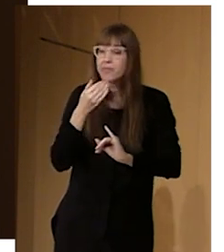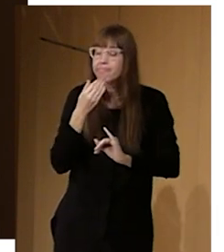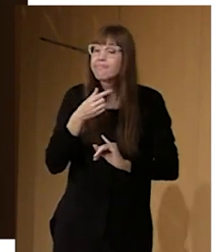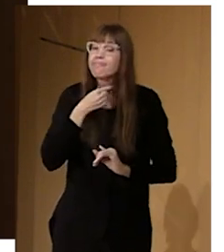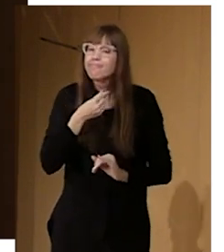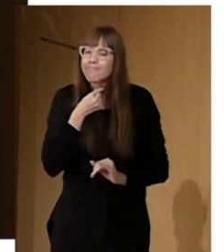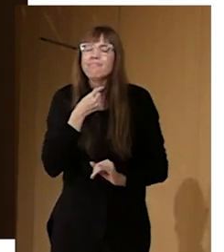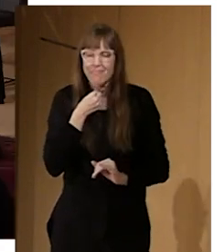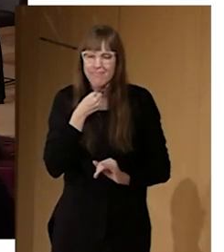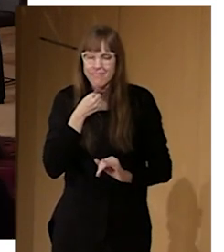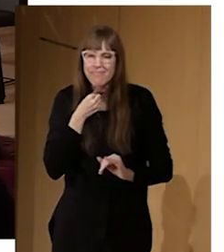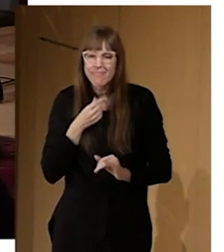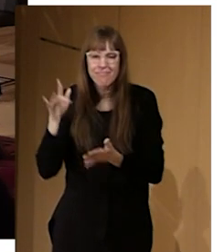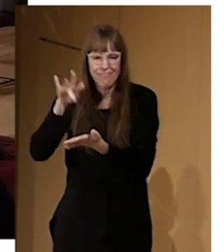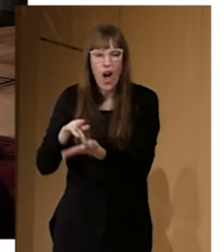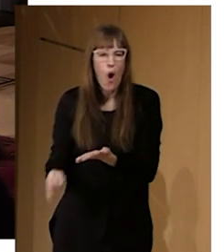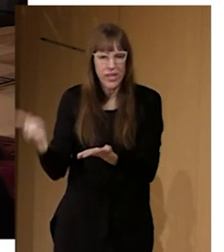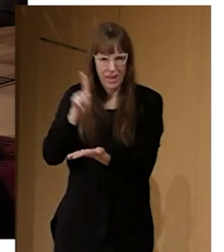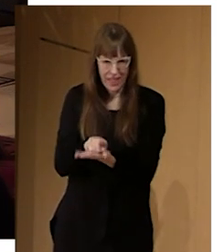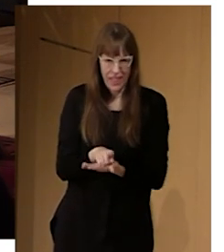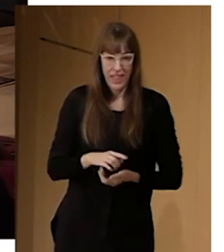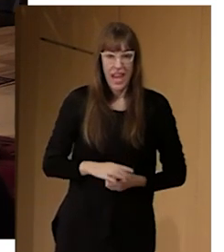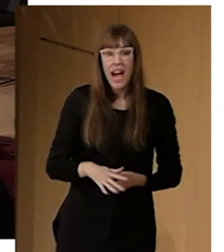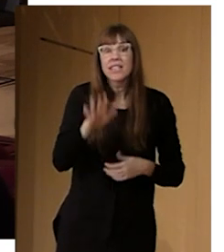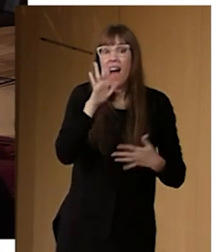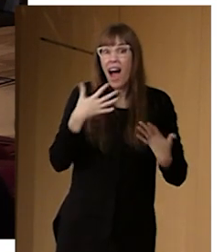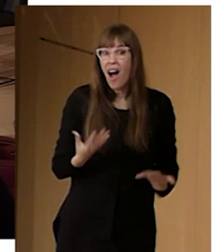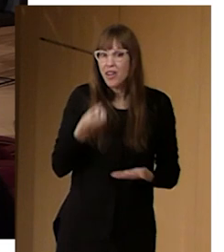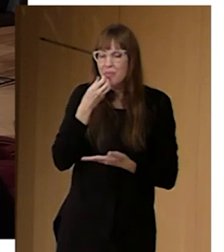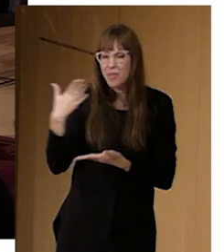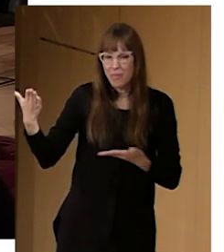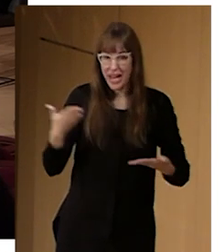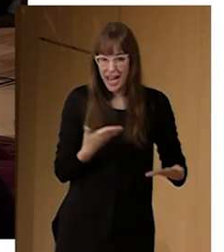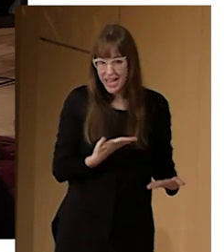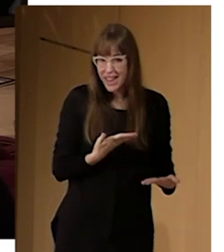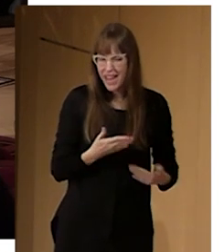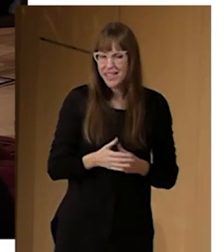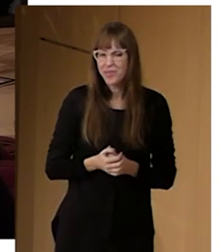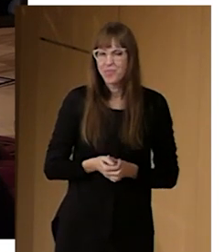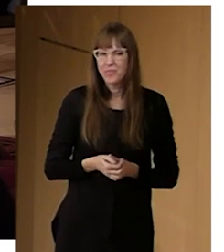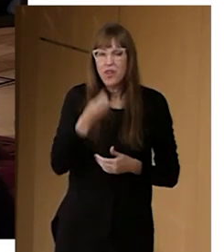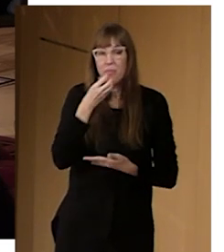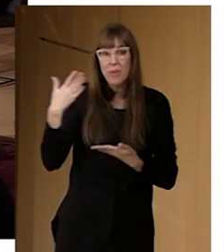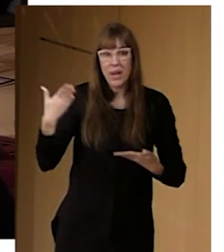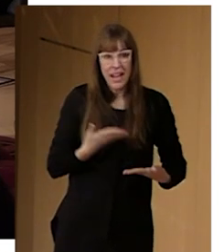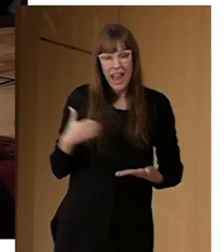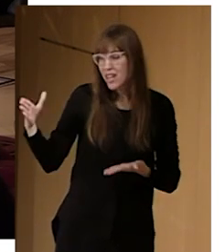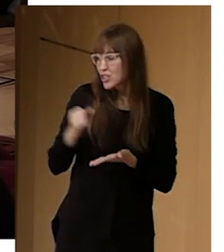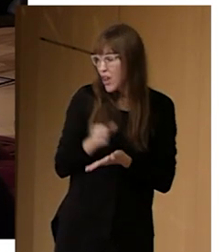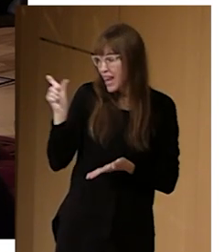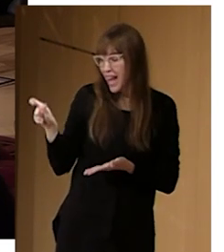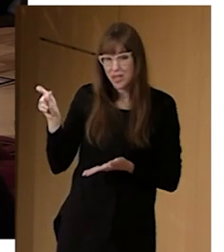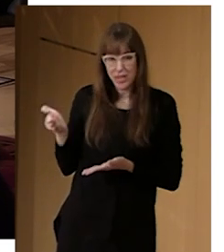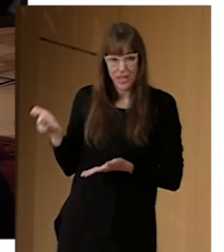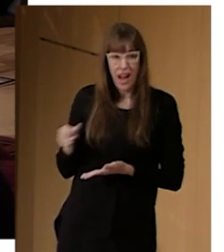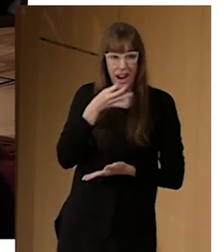Volveré así que bueno doy la bienvenida a todos estos mentores que tenemos hoy aquí